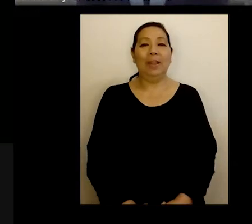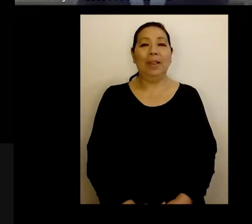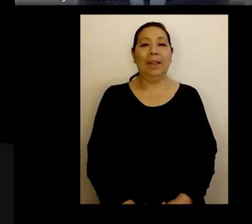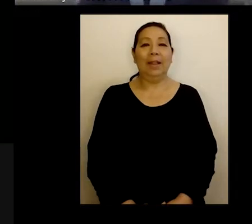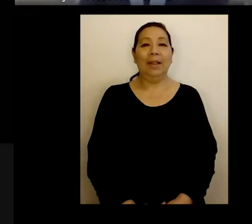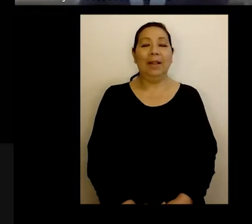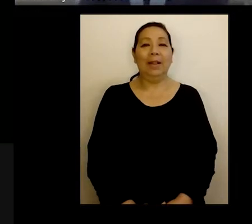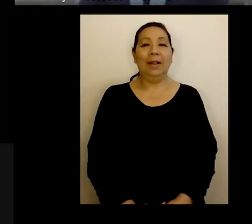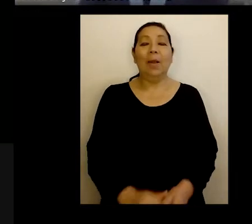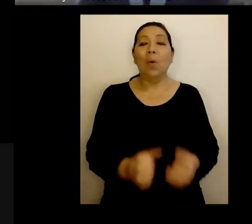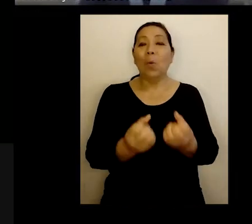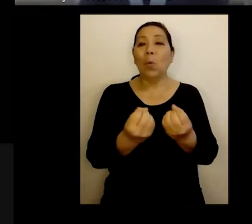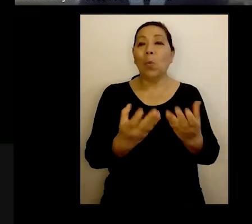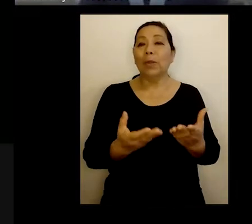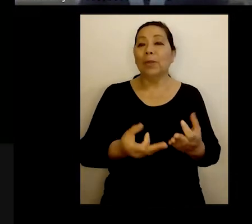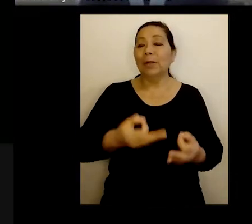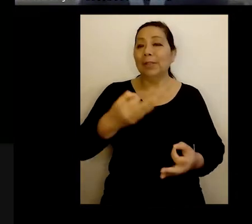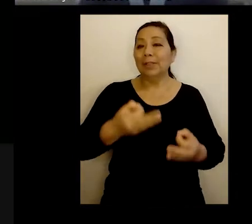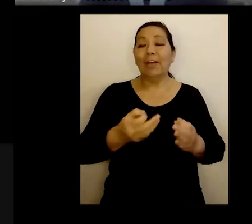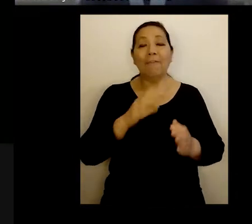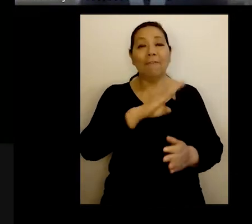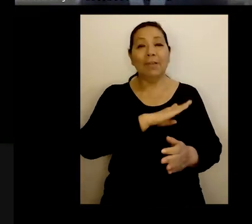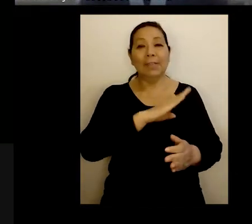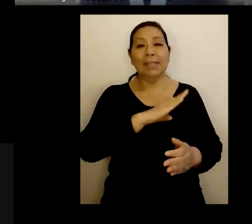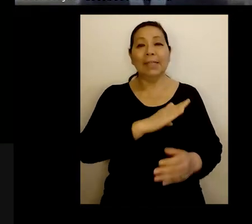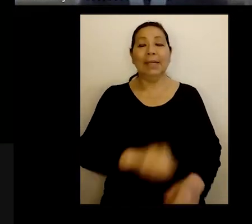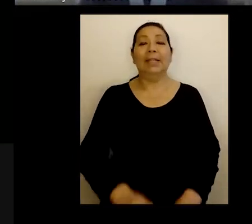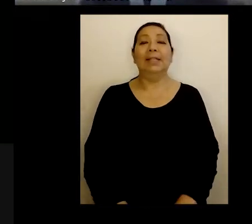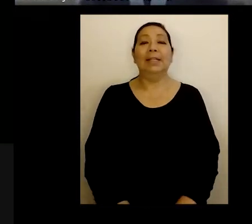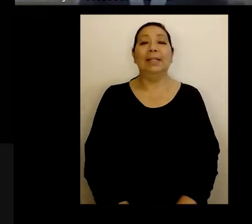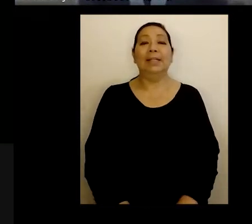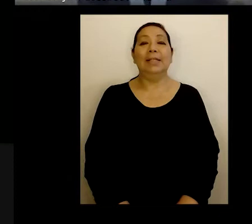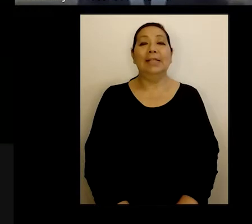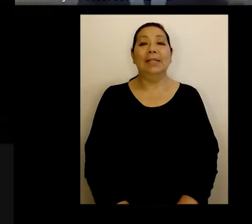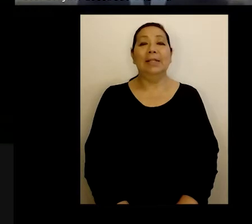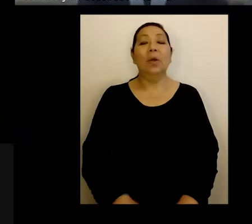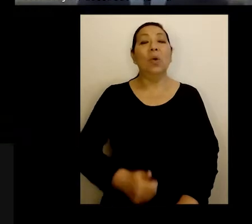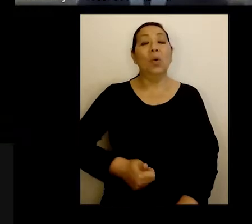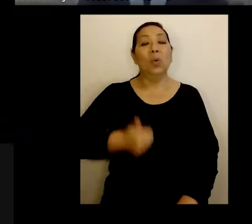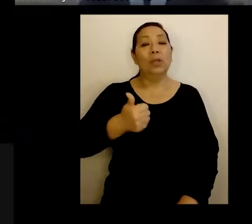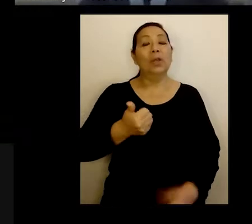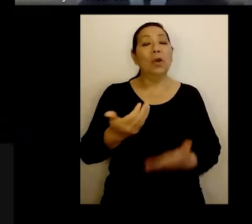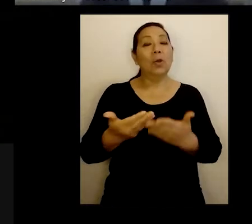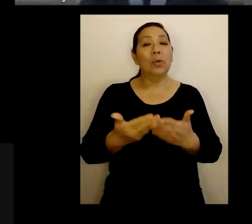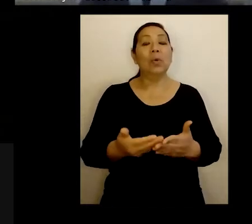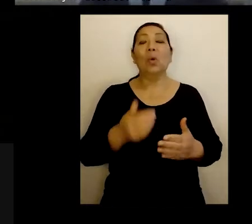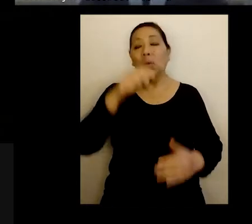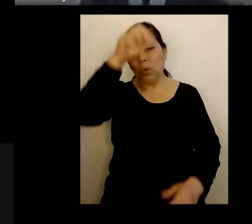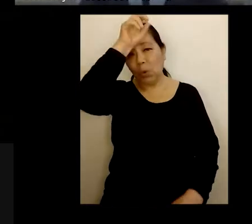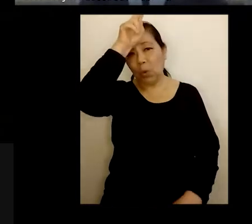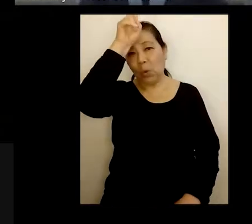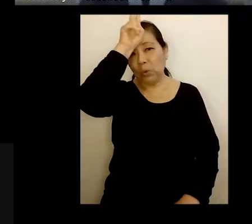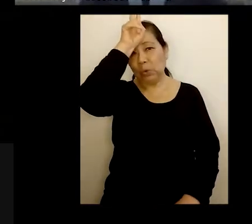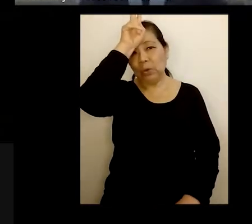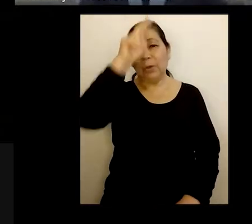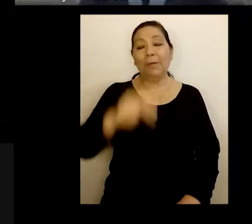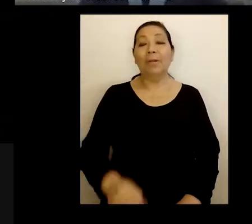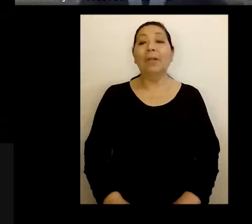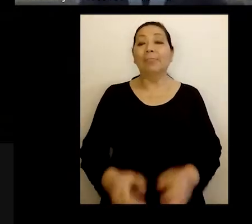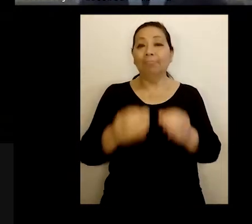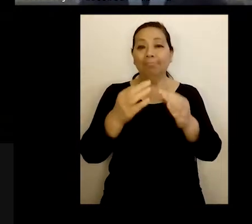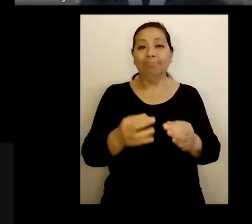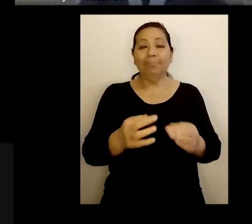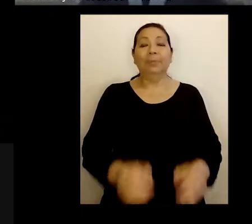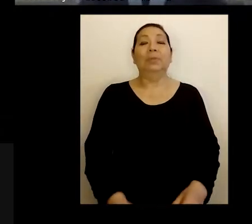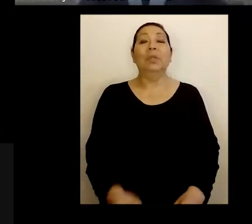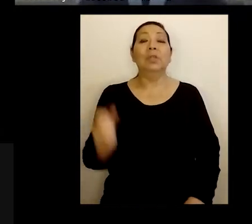por cuanto las sentencias dictadas por el juzgado colegiado del Cusco y confirmada